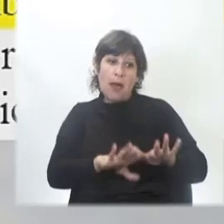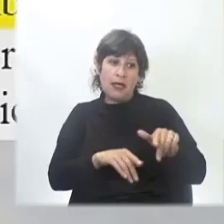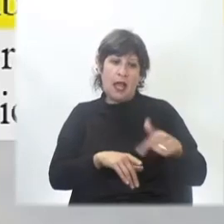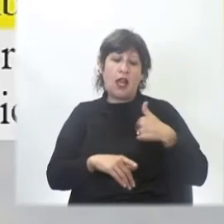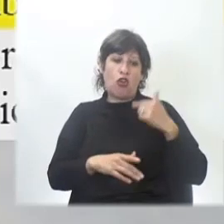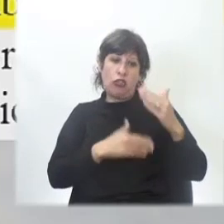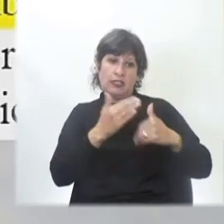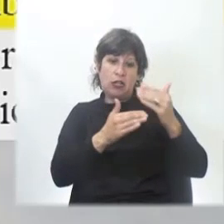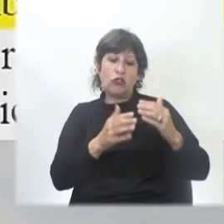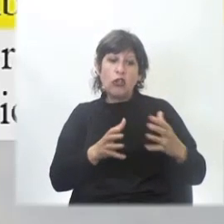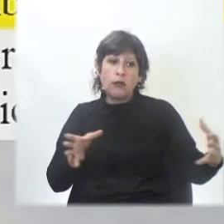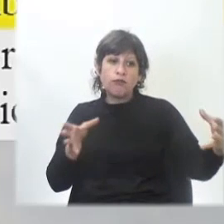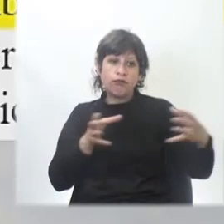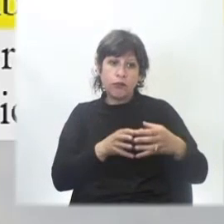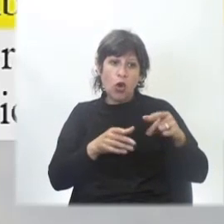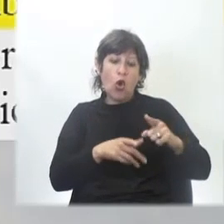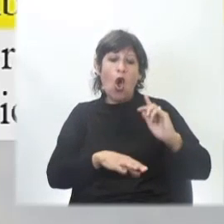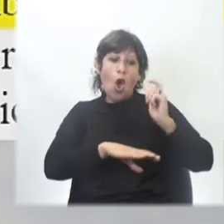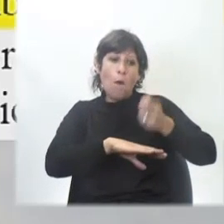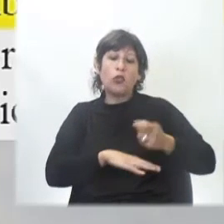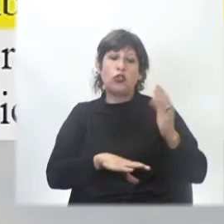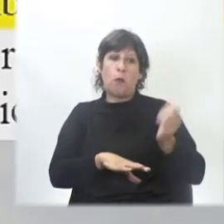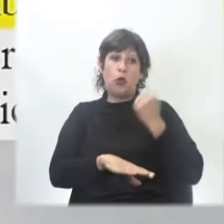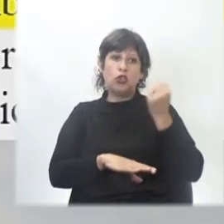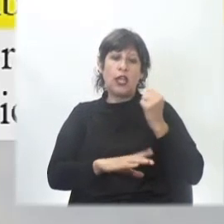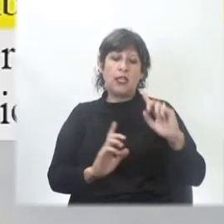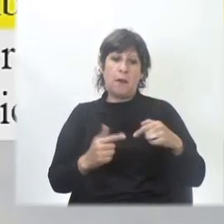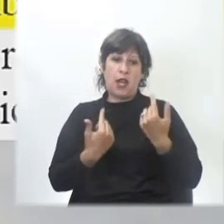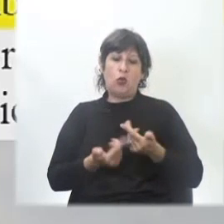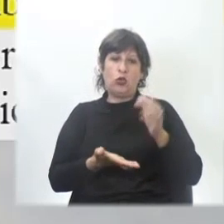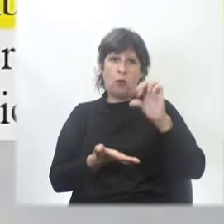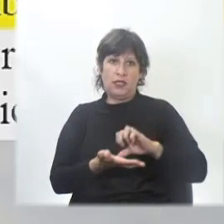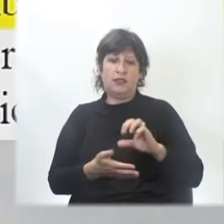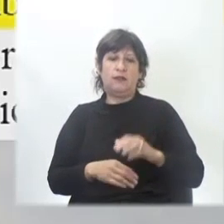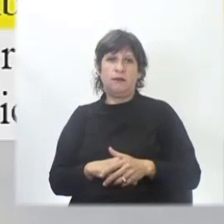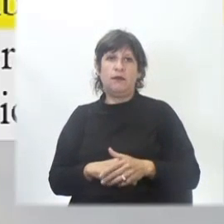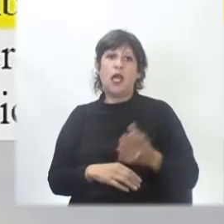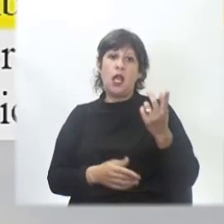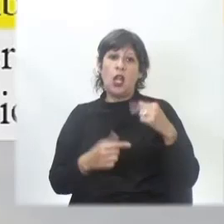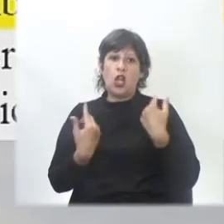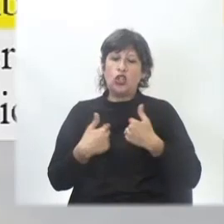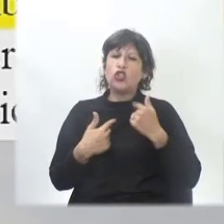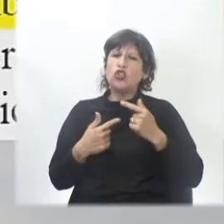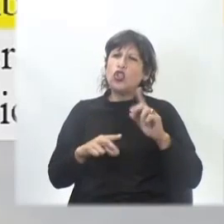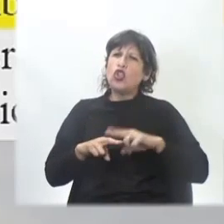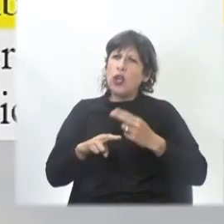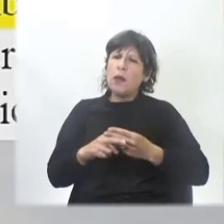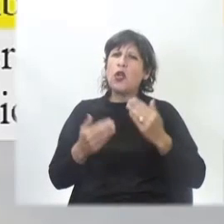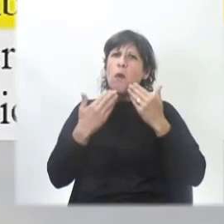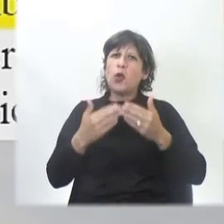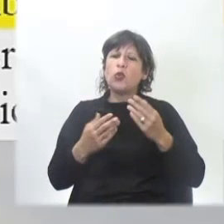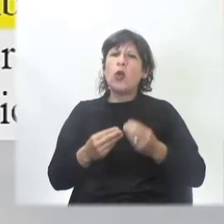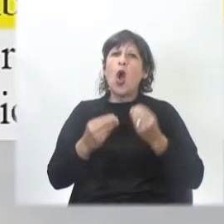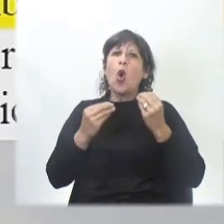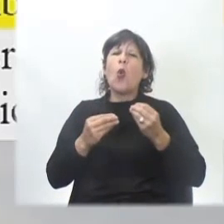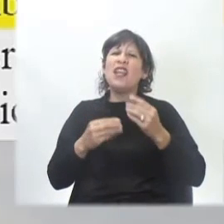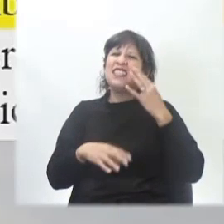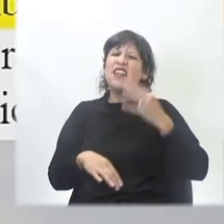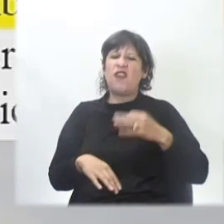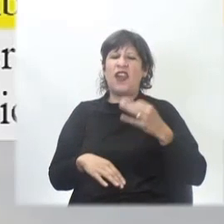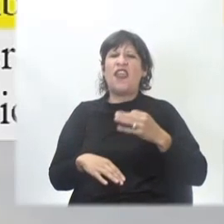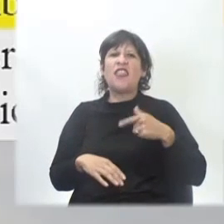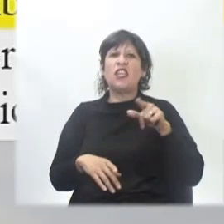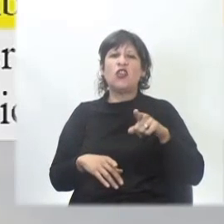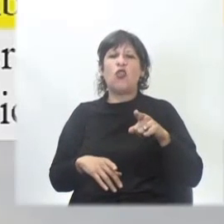un conjunto de inversiones muy importantes para nuestro país. Entonces, nosotros nos volvemos a preguntar, ¿cuál es el verdadero García,